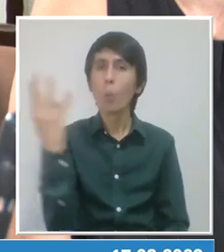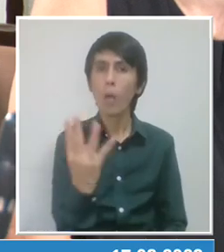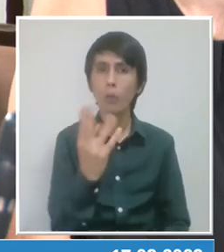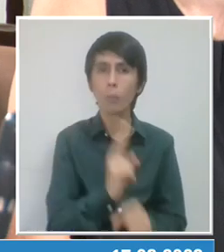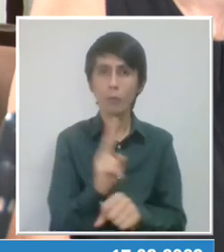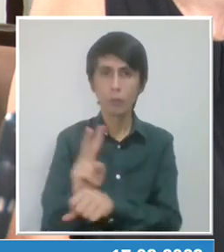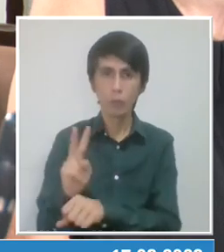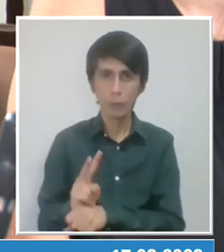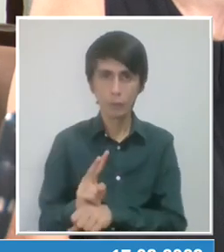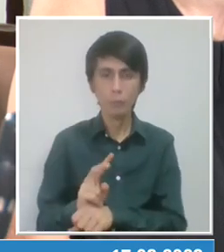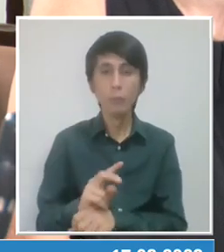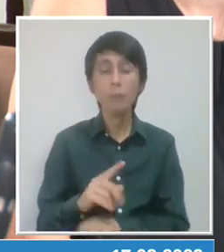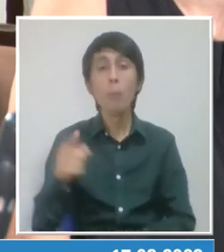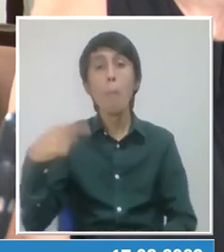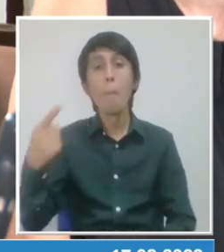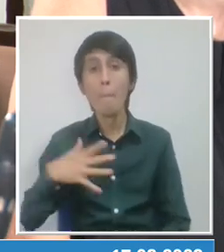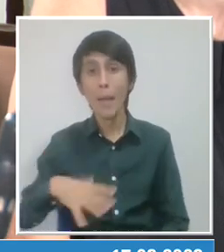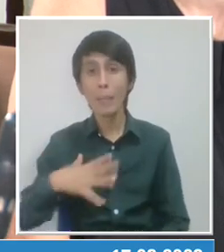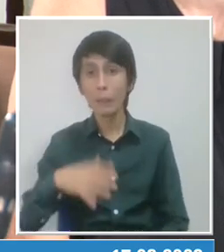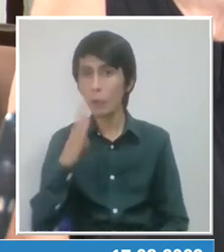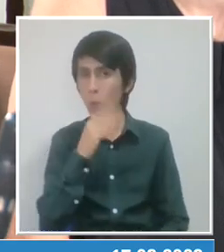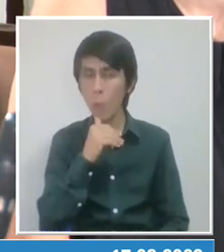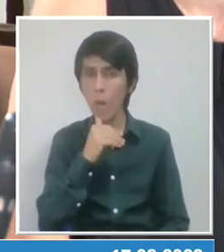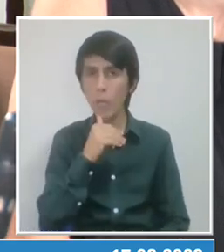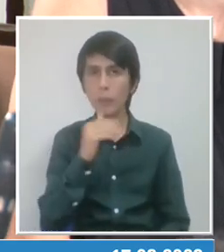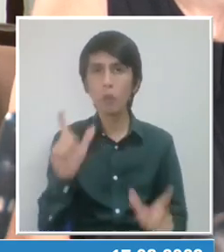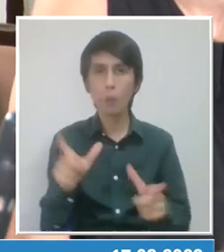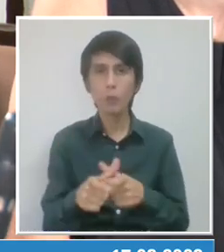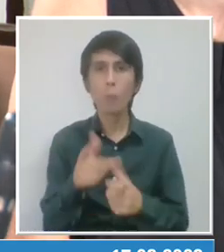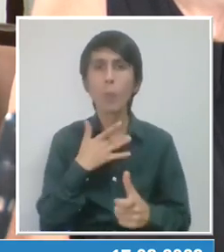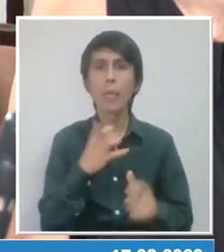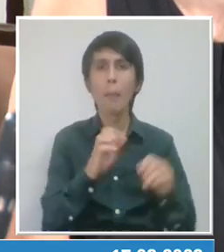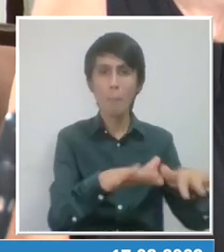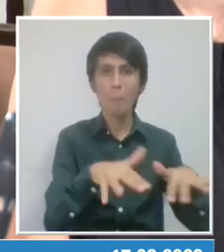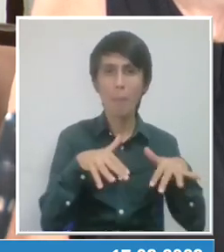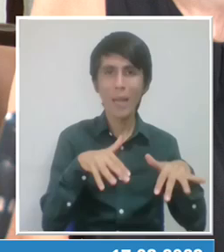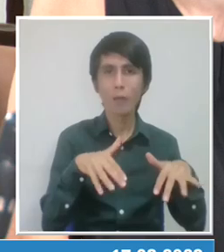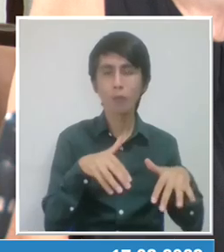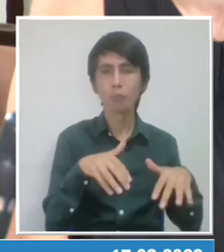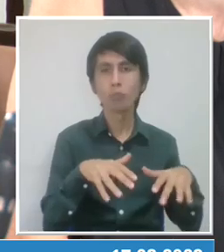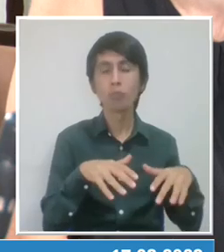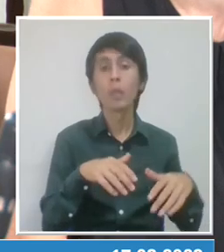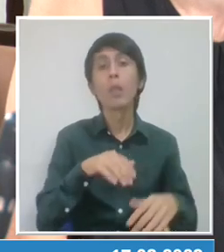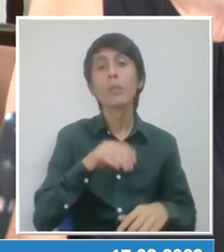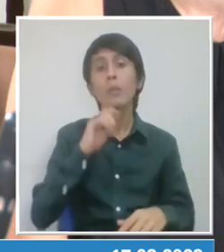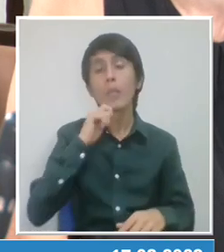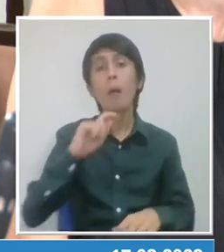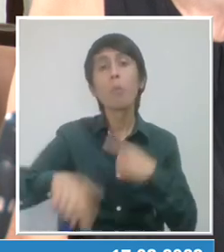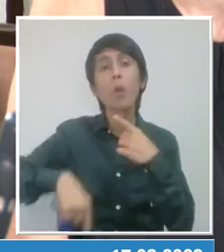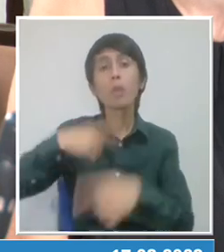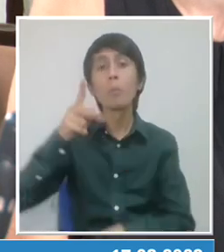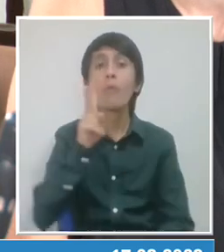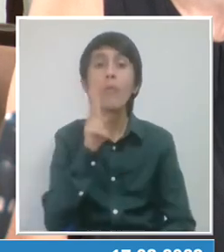no tendríamos comisión porque hay pleno y, por lo tanto, retomaríamos el viernes de la semana siguiente. Así que, por haberse cumplido el